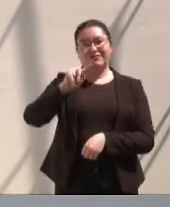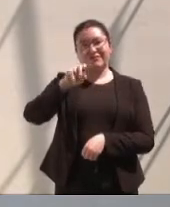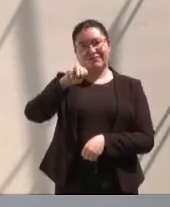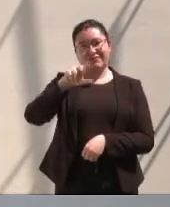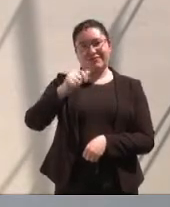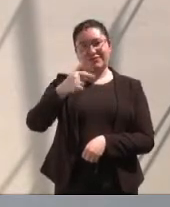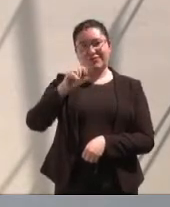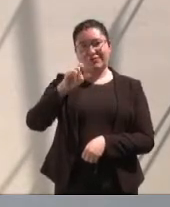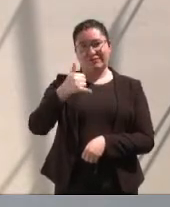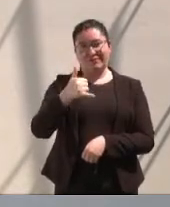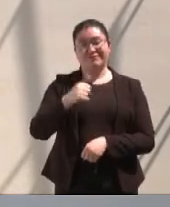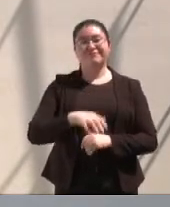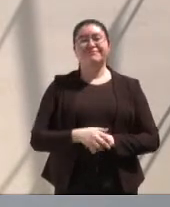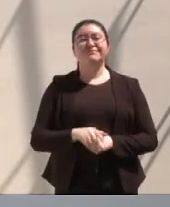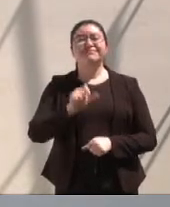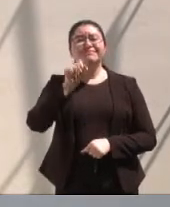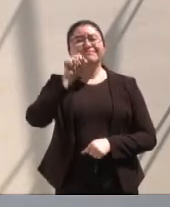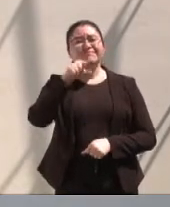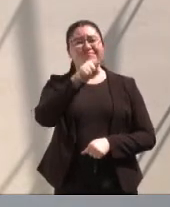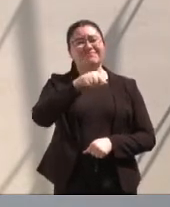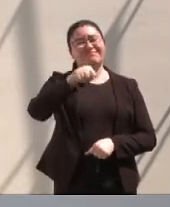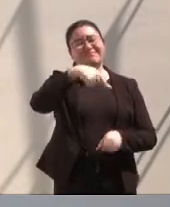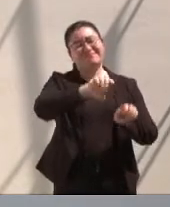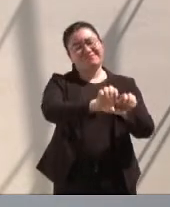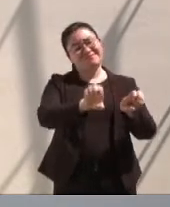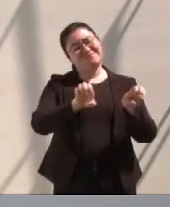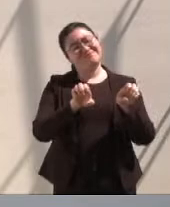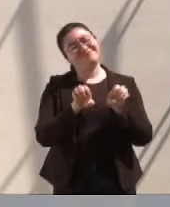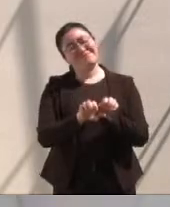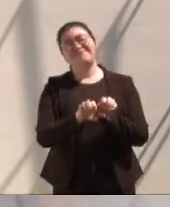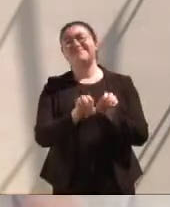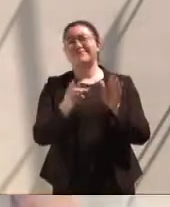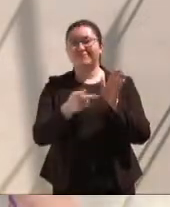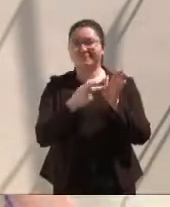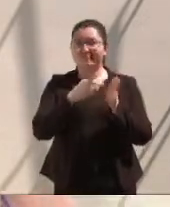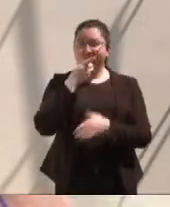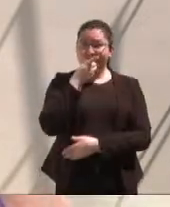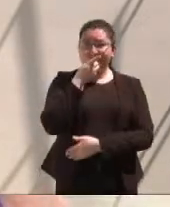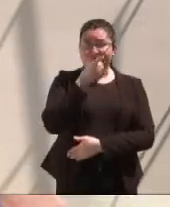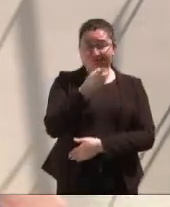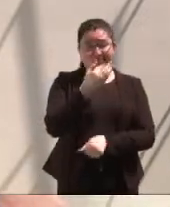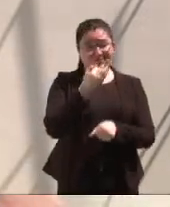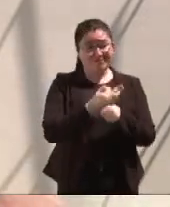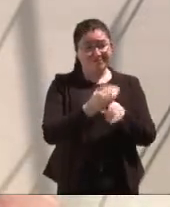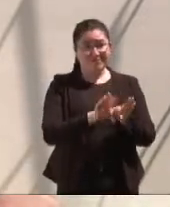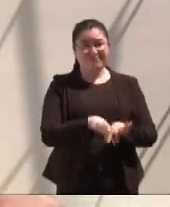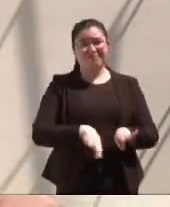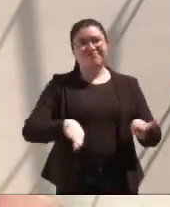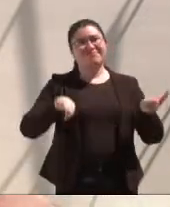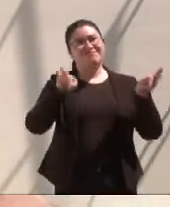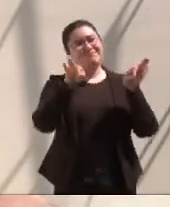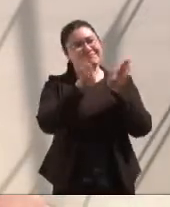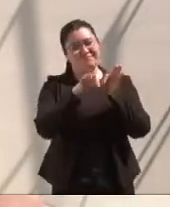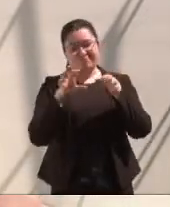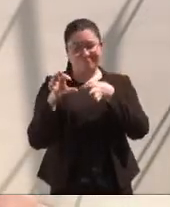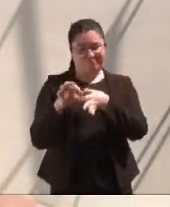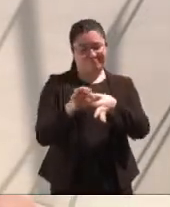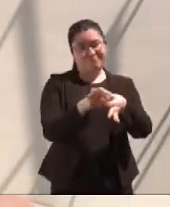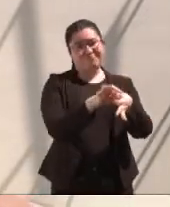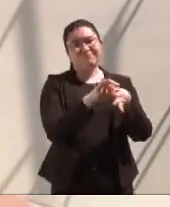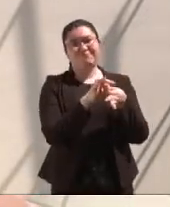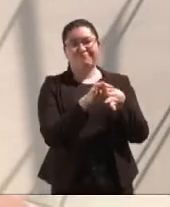y reiterarles también a todo su equipo la importancia que tiene y que ha tenido la coordinación